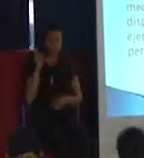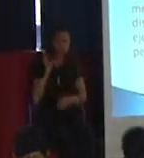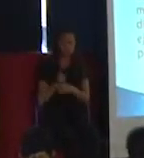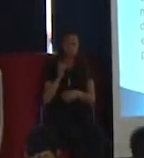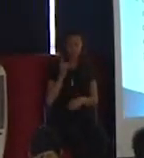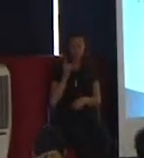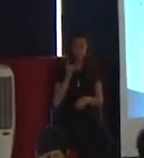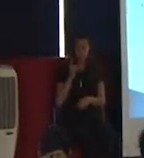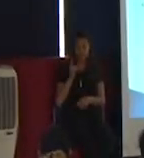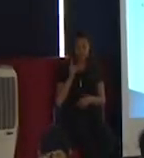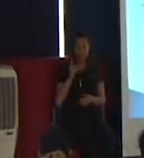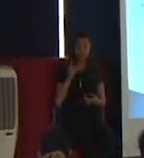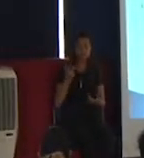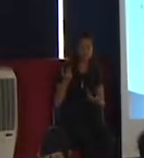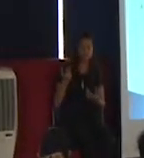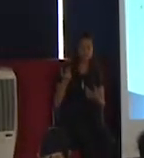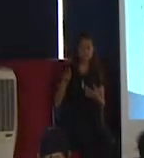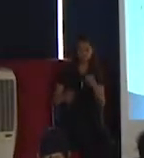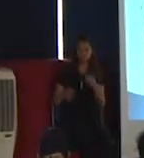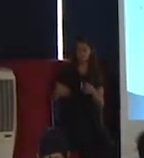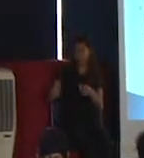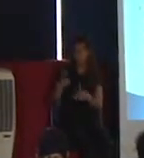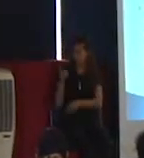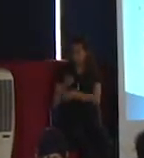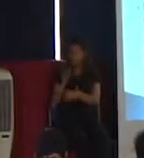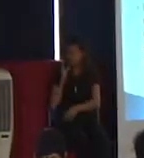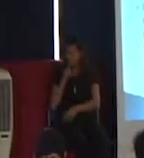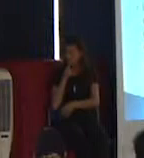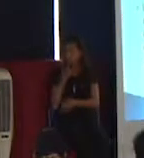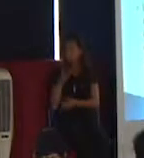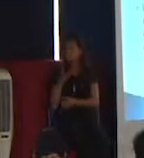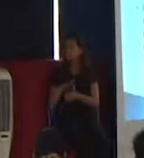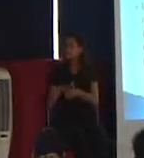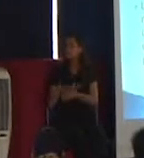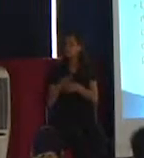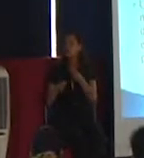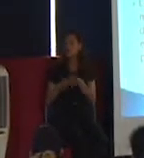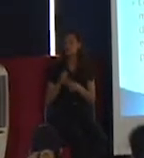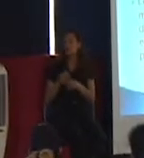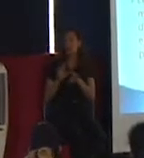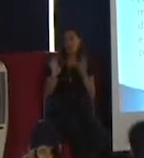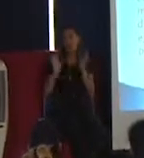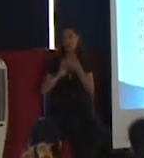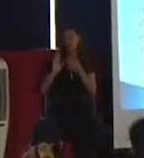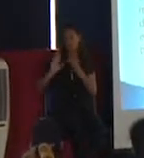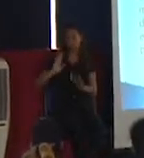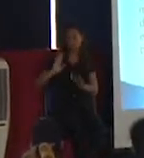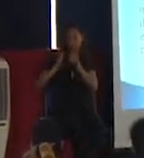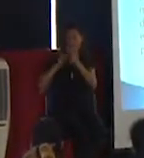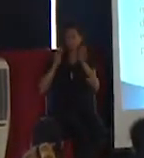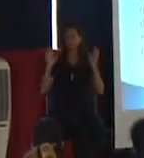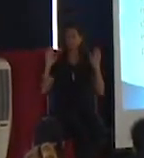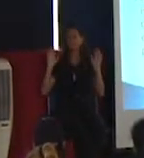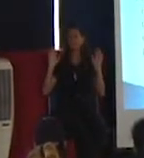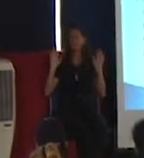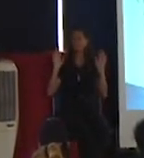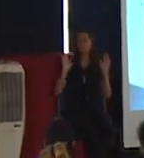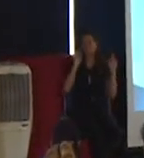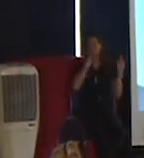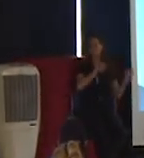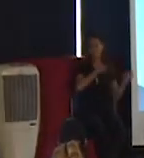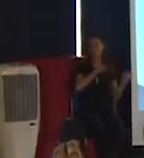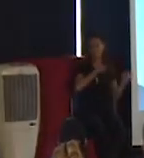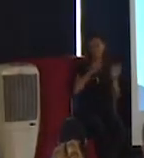¿a dónde irían esa serie de situaciones? A la justicia, ¿cierto? Entonces, por ello ellos tienen que